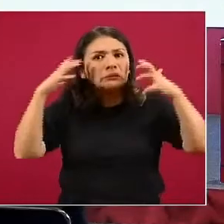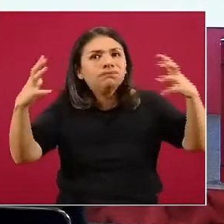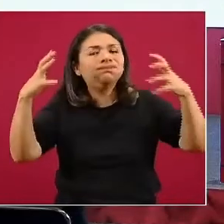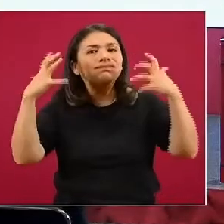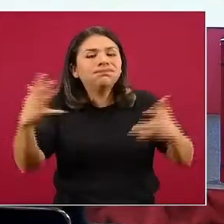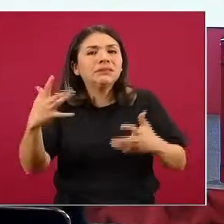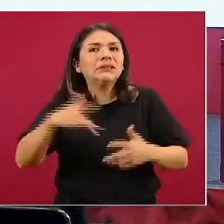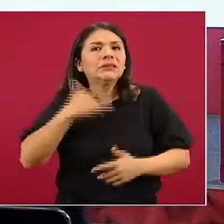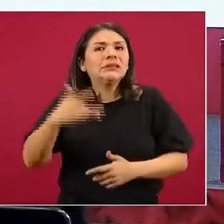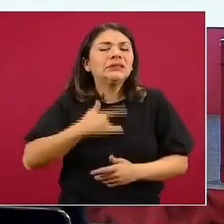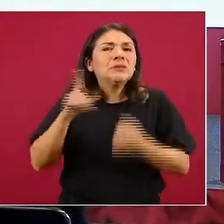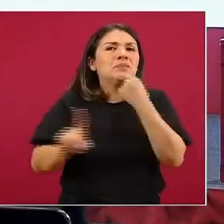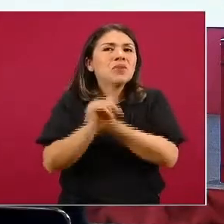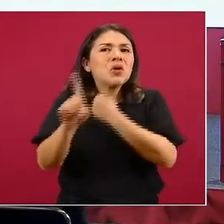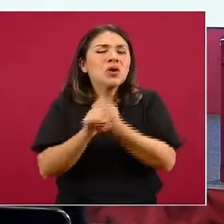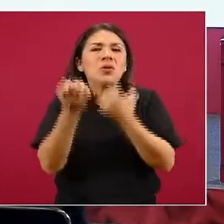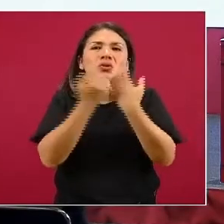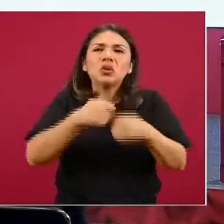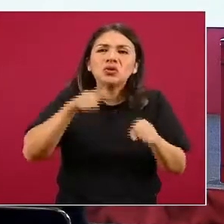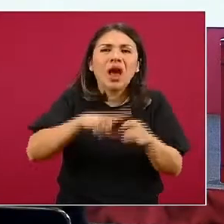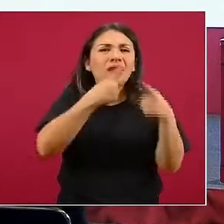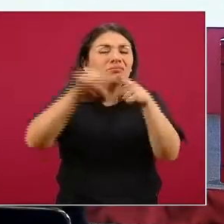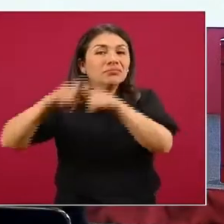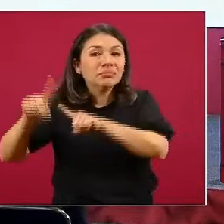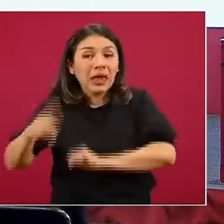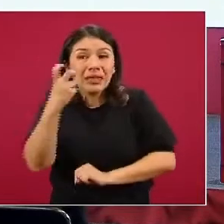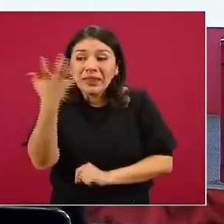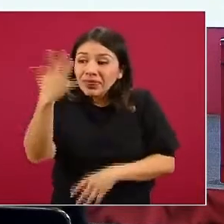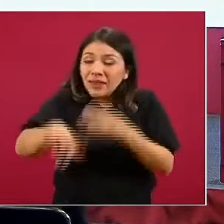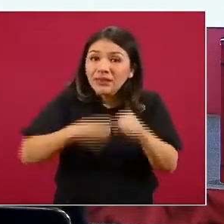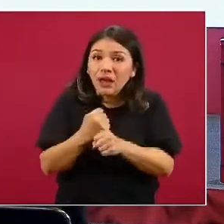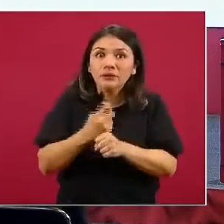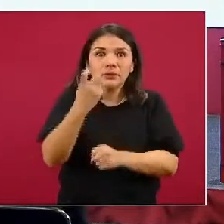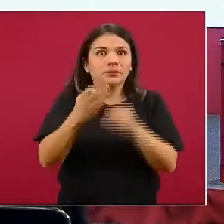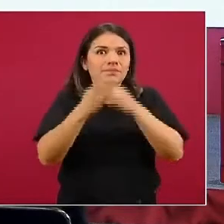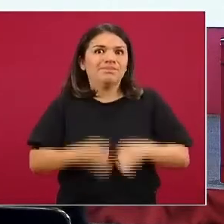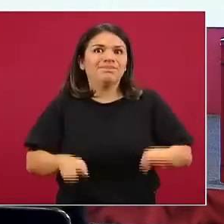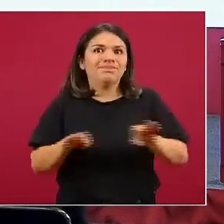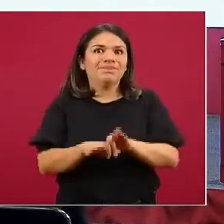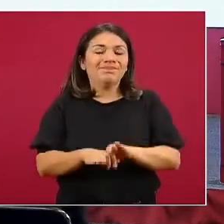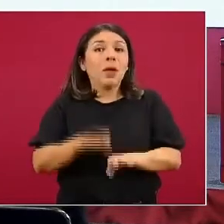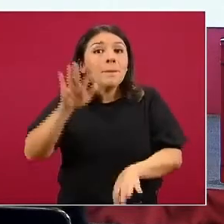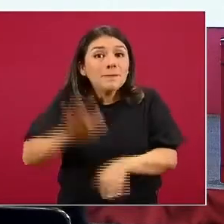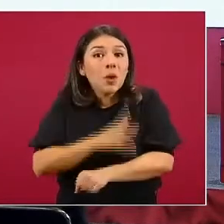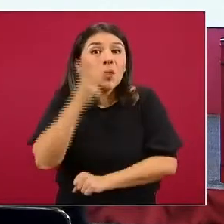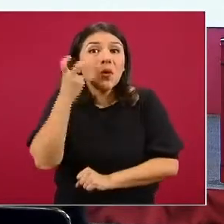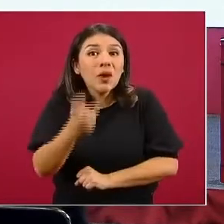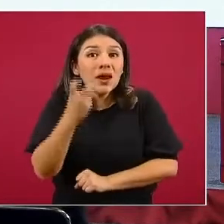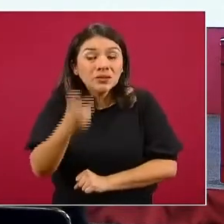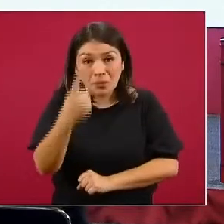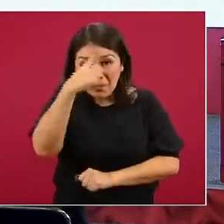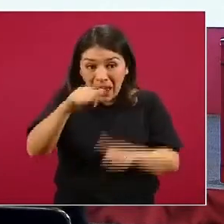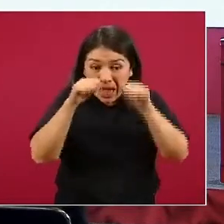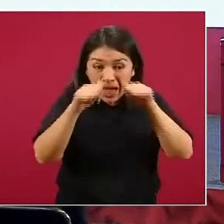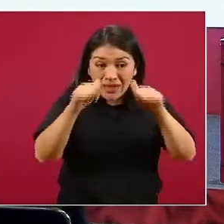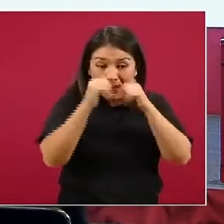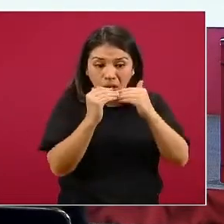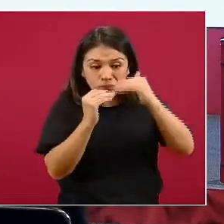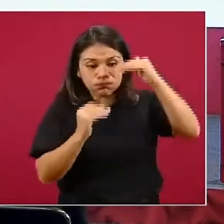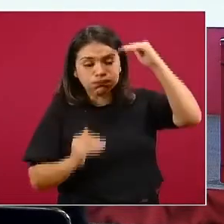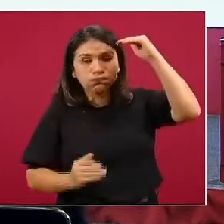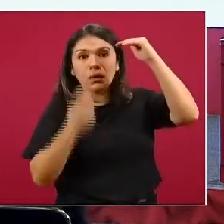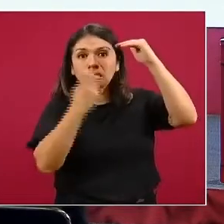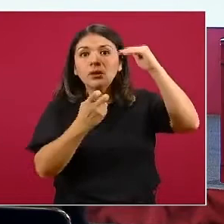complicaciones cognitivas, complicaciones sociales. Entonces, es un dato importante y es una de las razones, la brecha de atención en salud, por